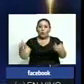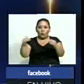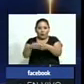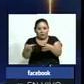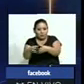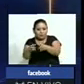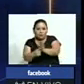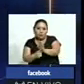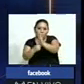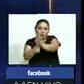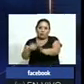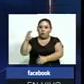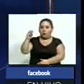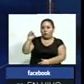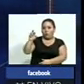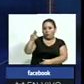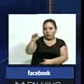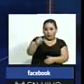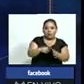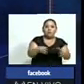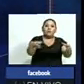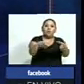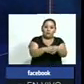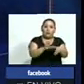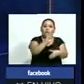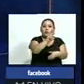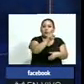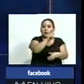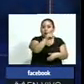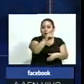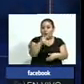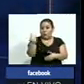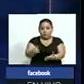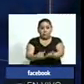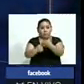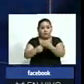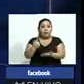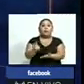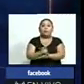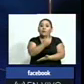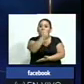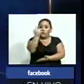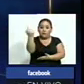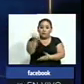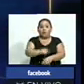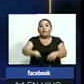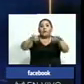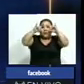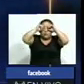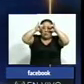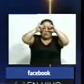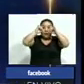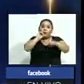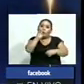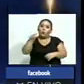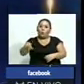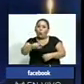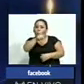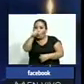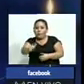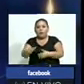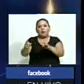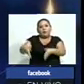un representante de FUSADES, un representante de la Universidad José Simeón Cañas y un representante de la Escuela Superior